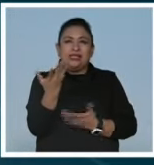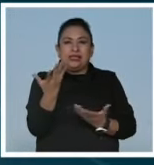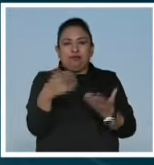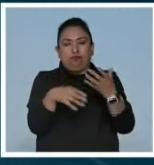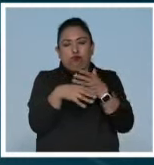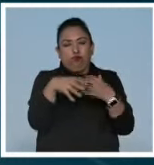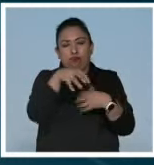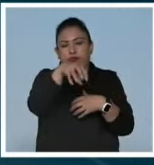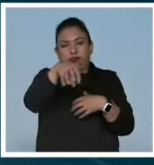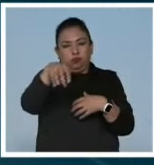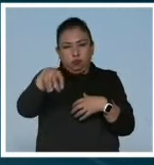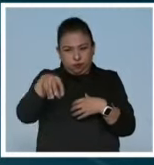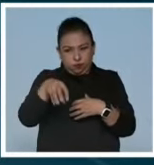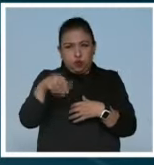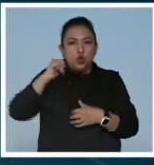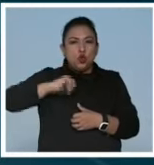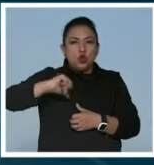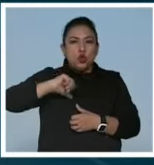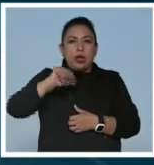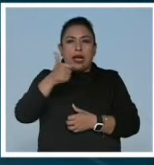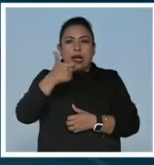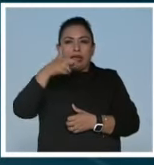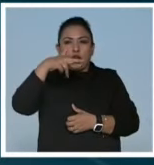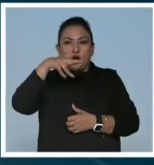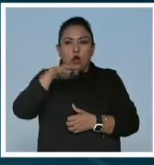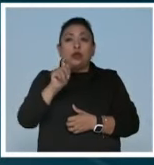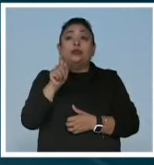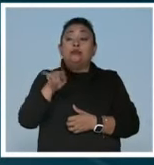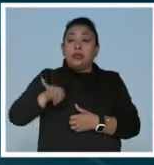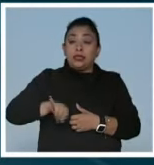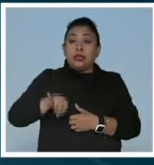bienes arqueológicos es interesante porque